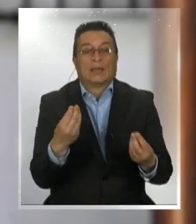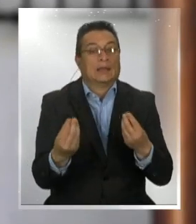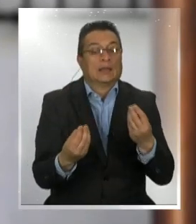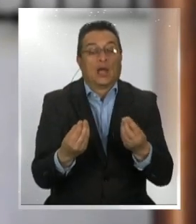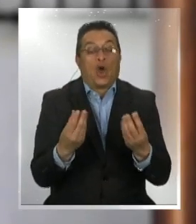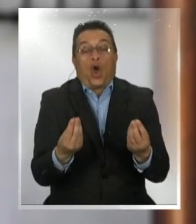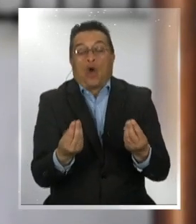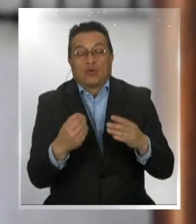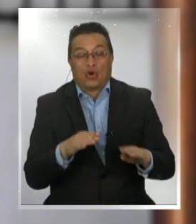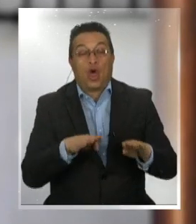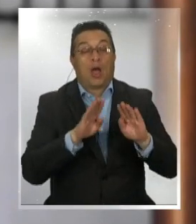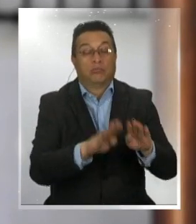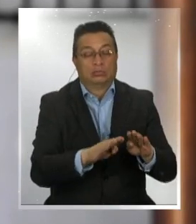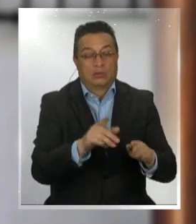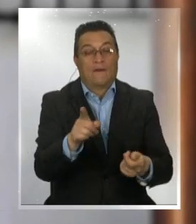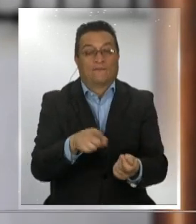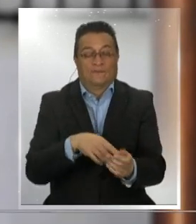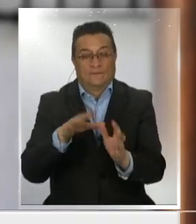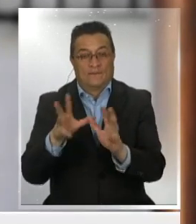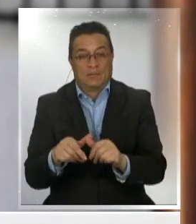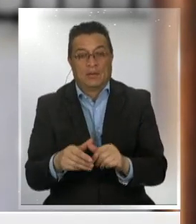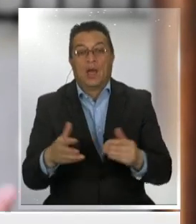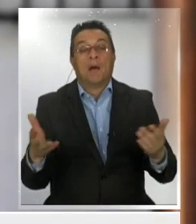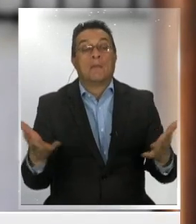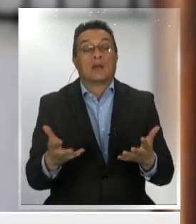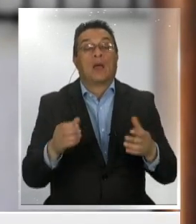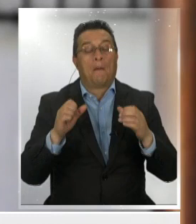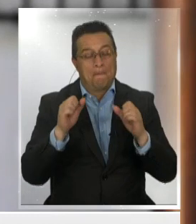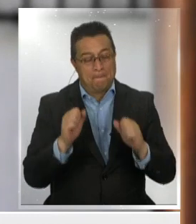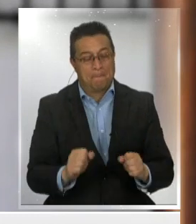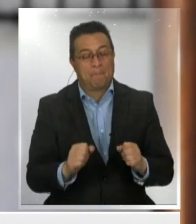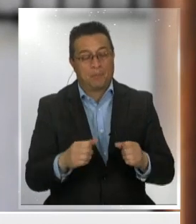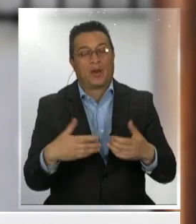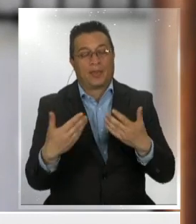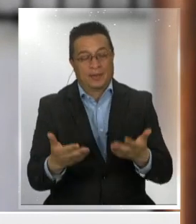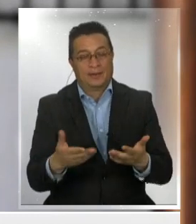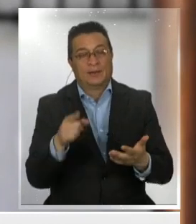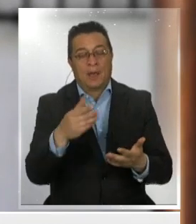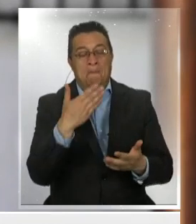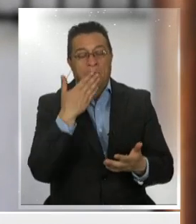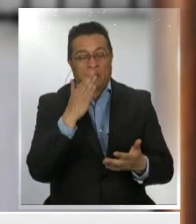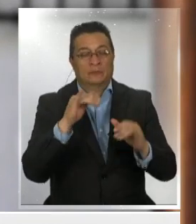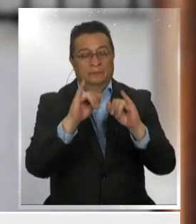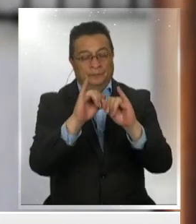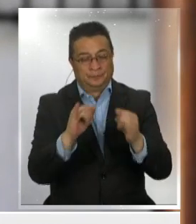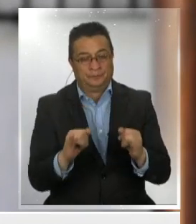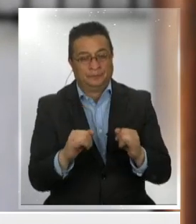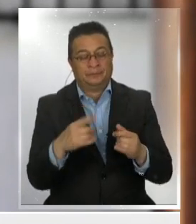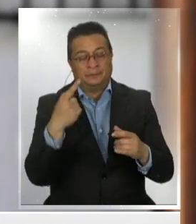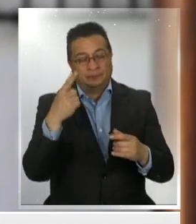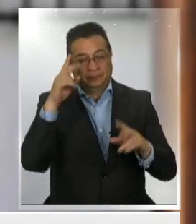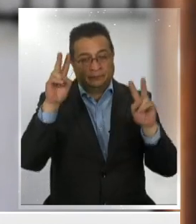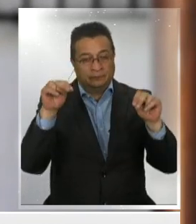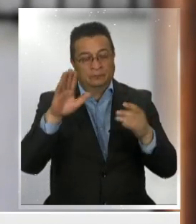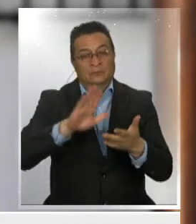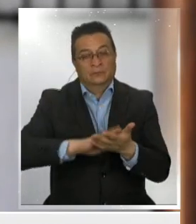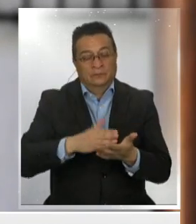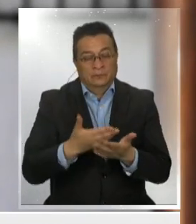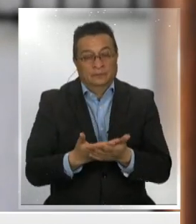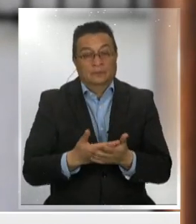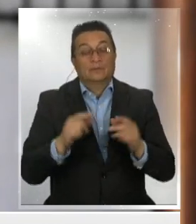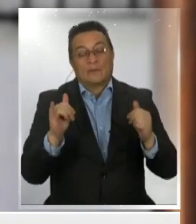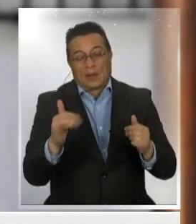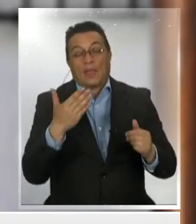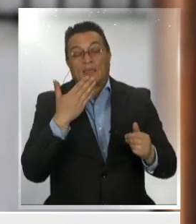a apoyar a esas familias para que puedan estar de una mejor manera, ¿cierto?, ya sea al punto de vista sanitario o al punto de